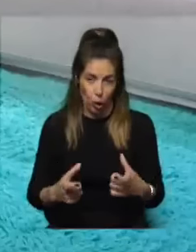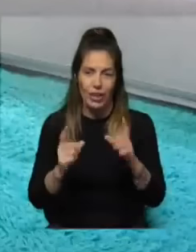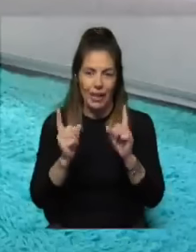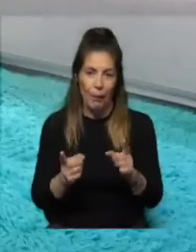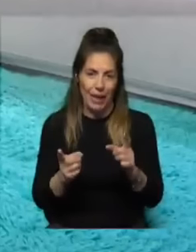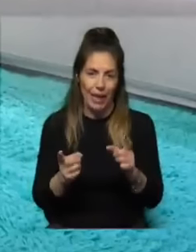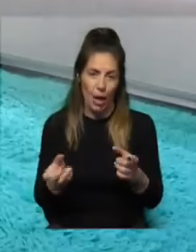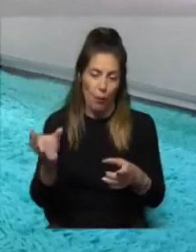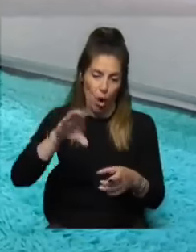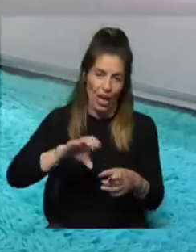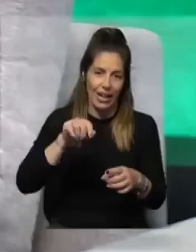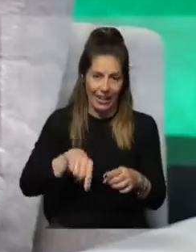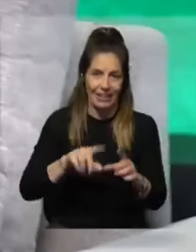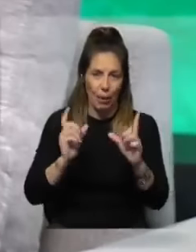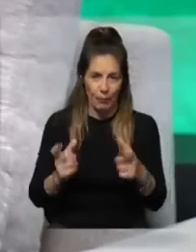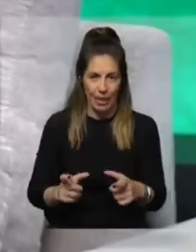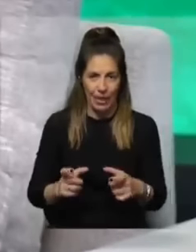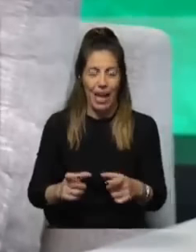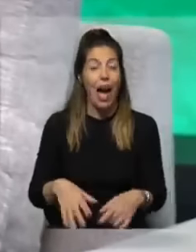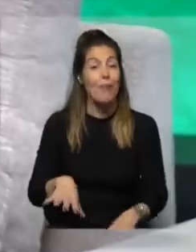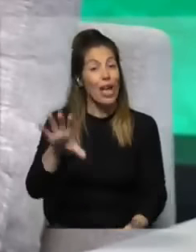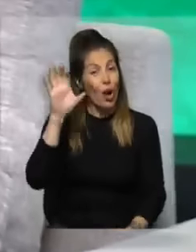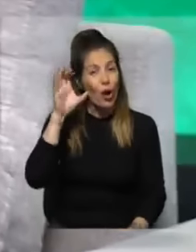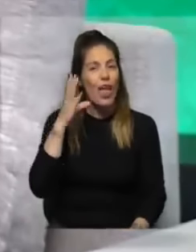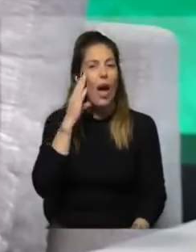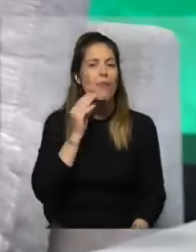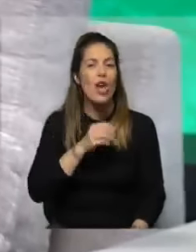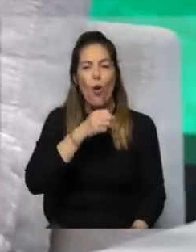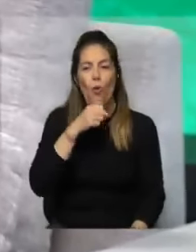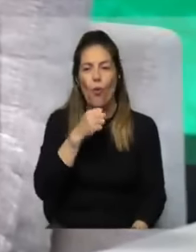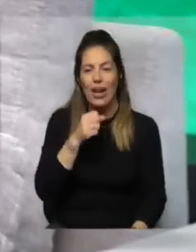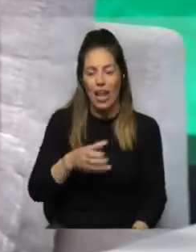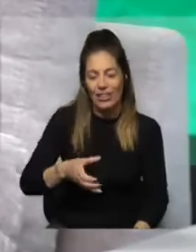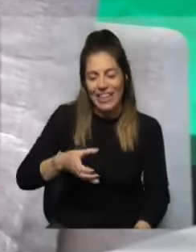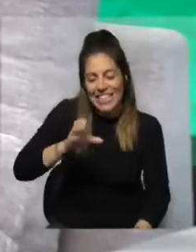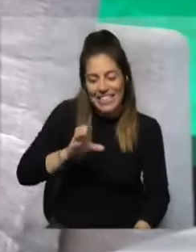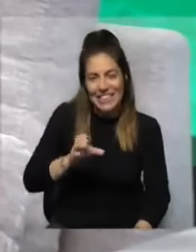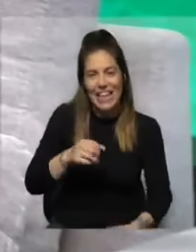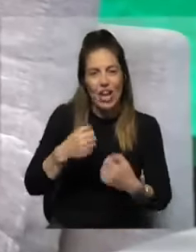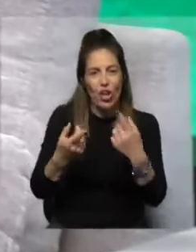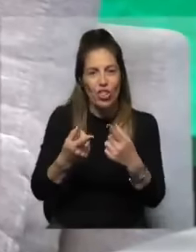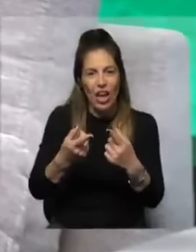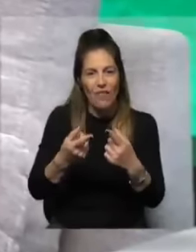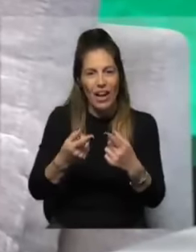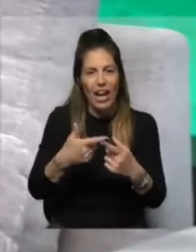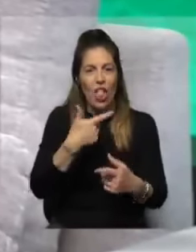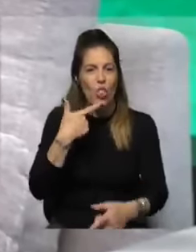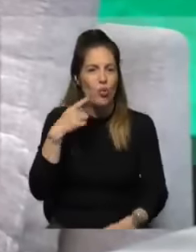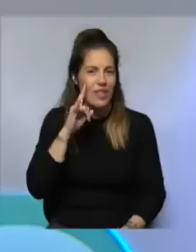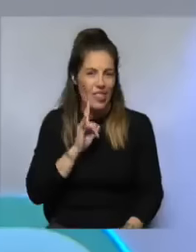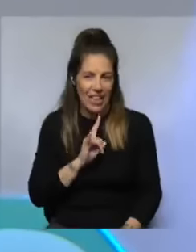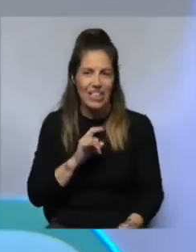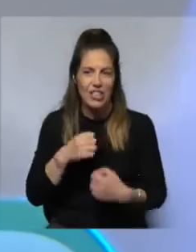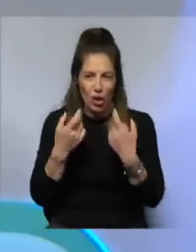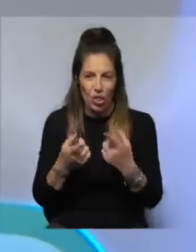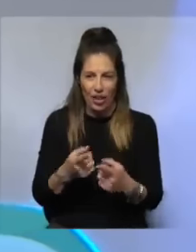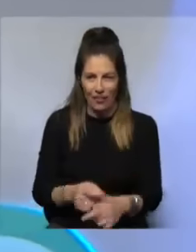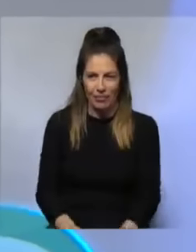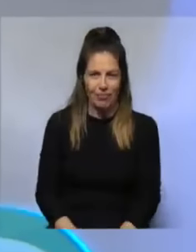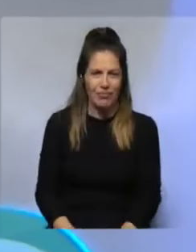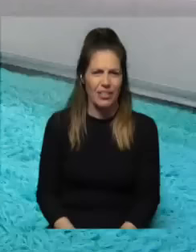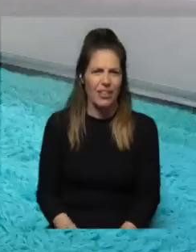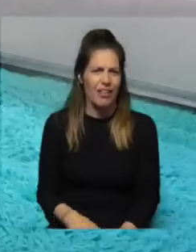acordar a mi abuela, Dios, que en una tacita de café nos ponía dulce de leche y nos daba una cucharita y ese era el postre. No, se me hizo una boca. Qué rico hablar de dulce de